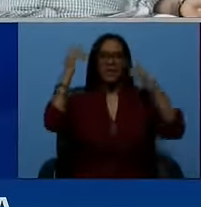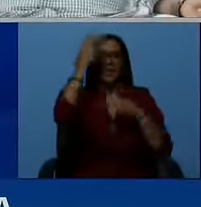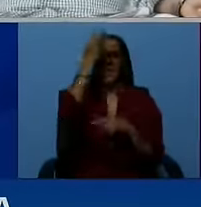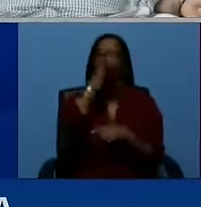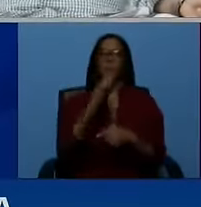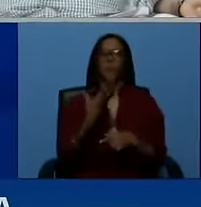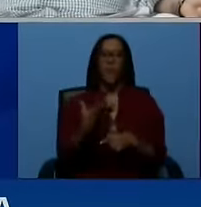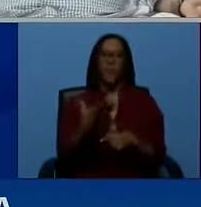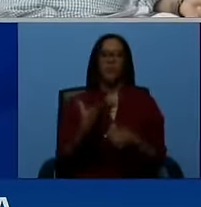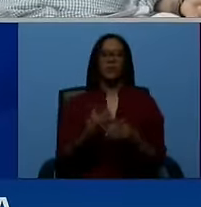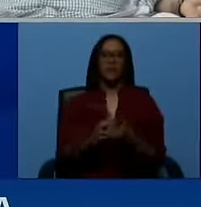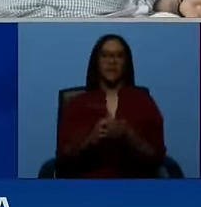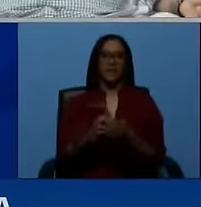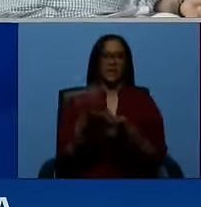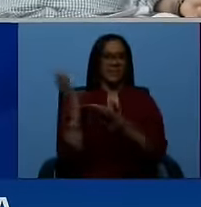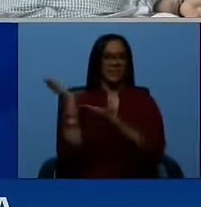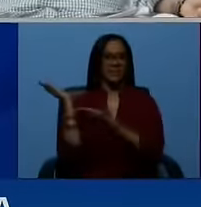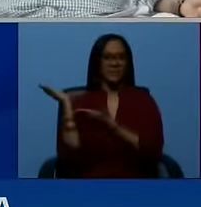imágenes.